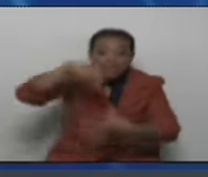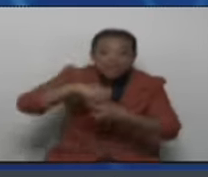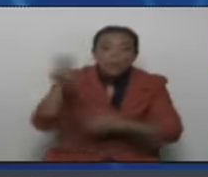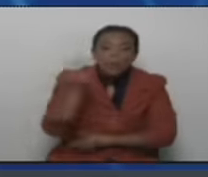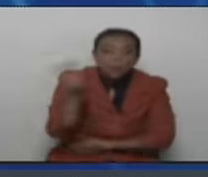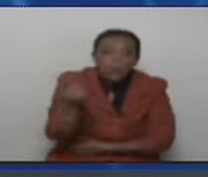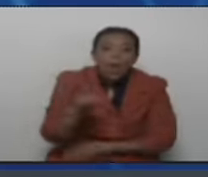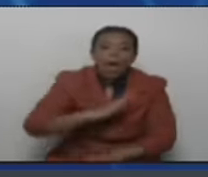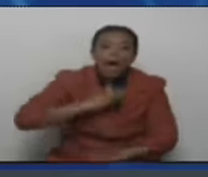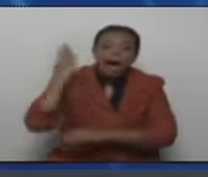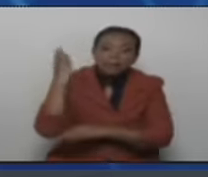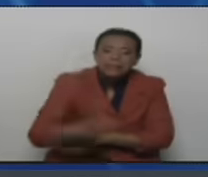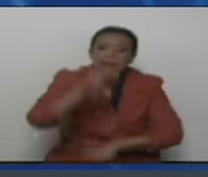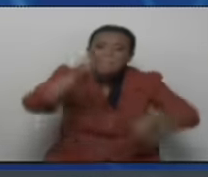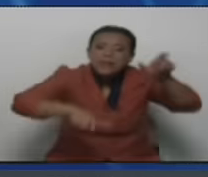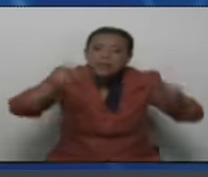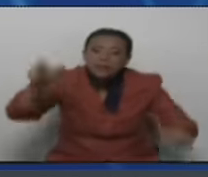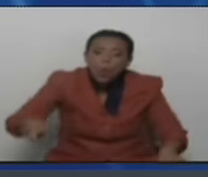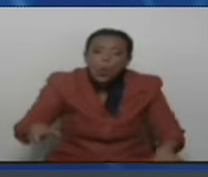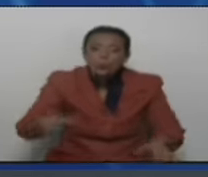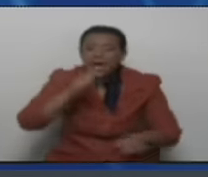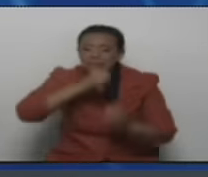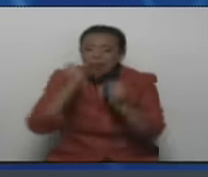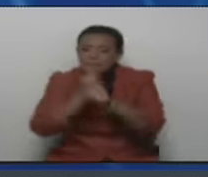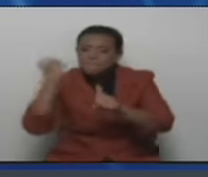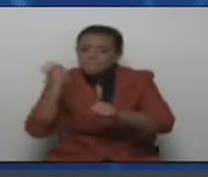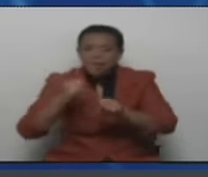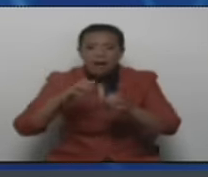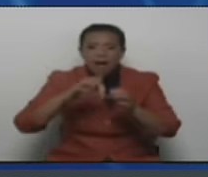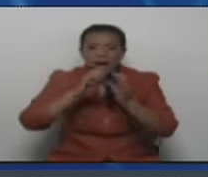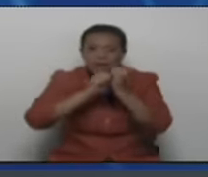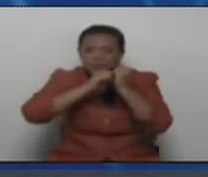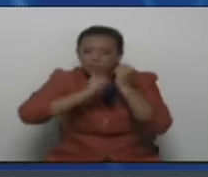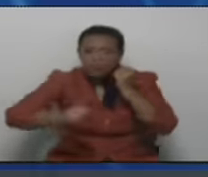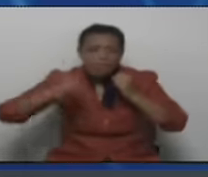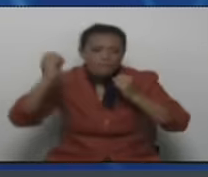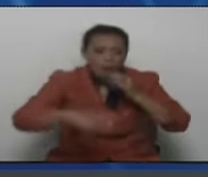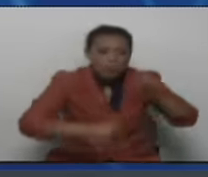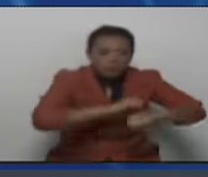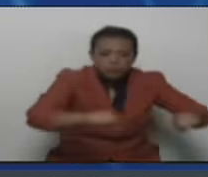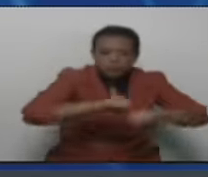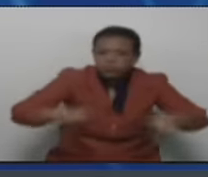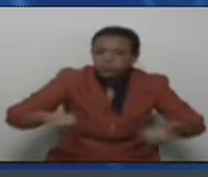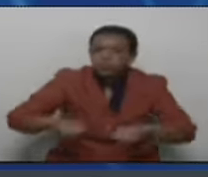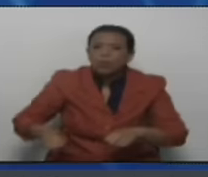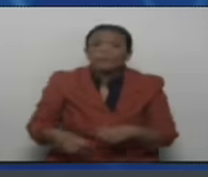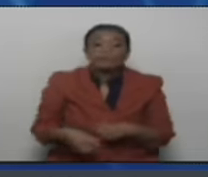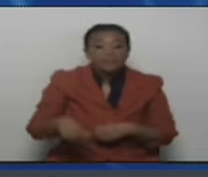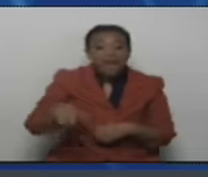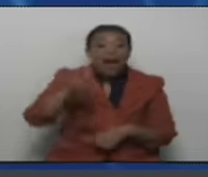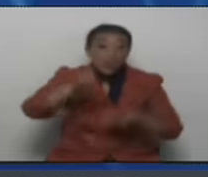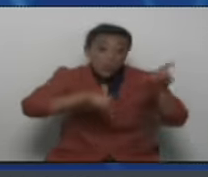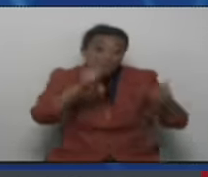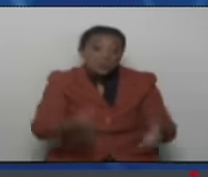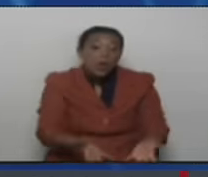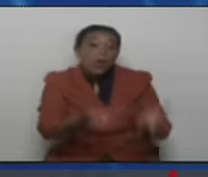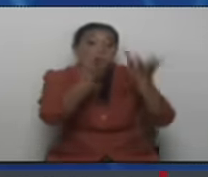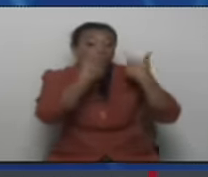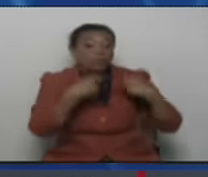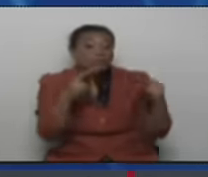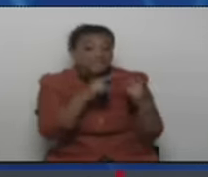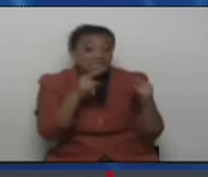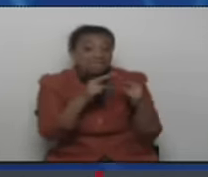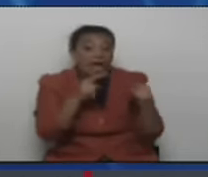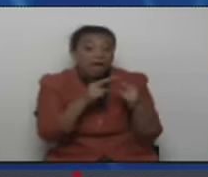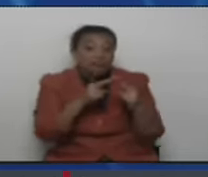para asesinar gente, colocar bombas, etcétera, etcétera. Nos decía alguna gente conocedora de